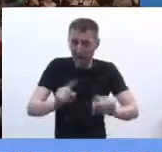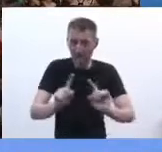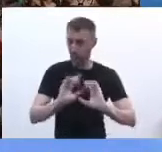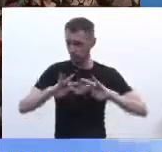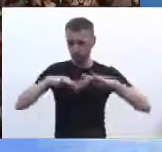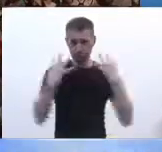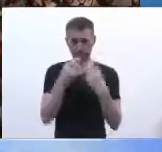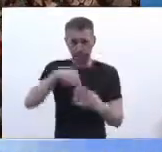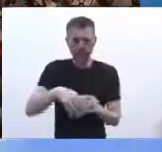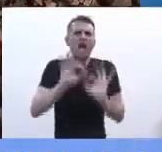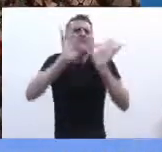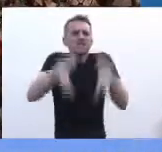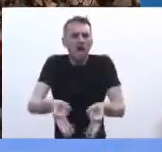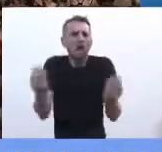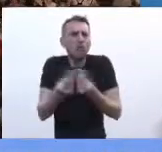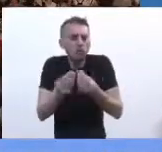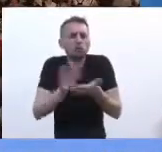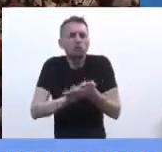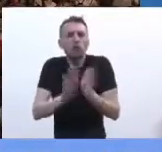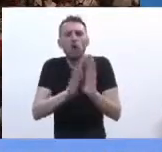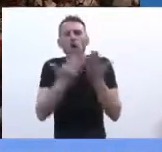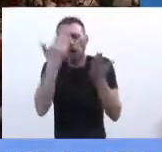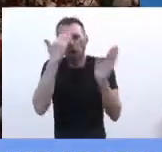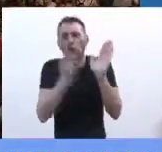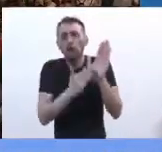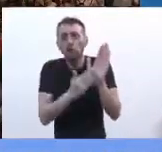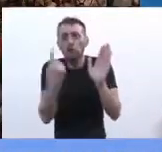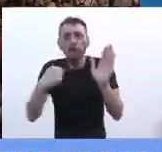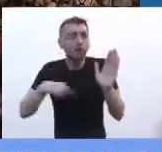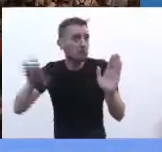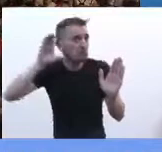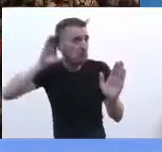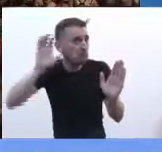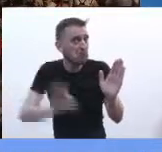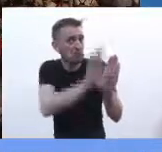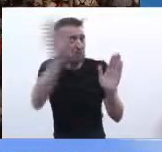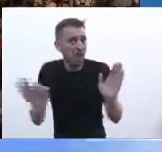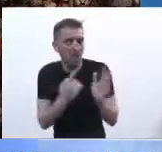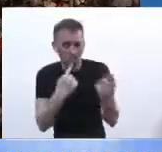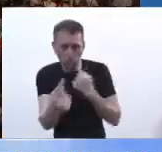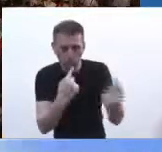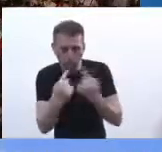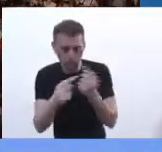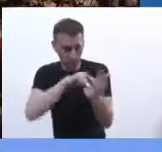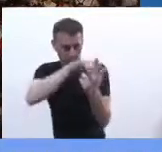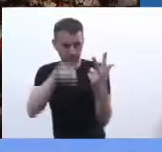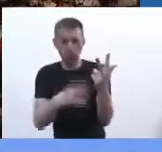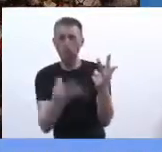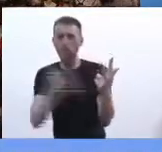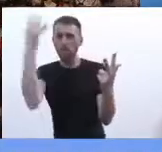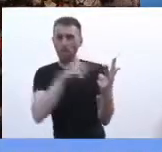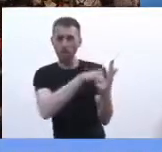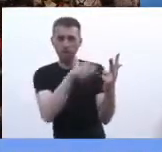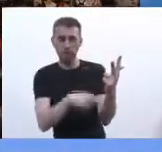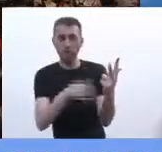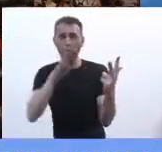sabe mucho de la constitución y no los escuché hacerle una pregunta a estos tres hombres nombrados como